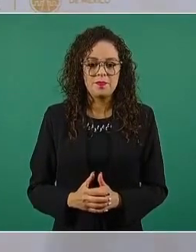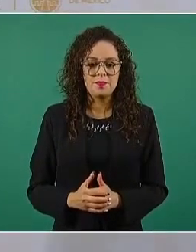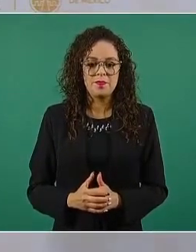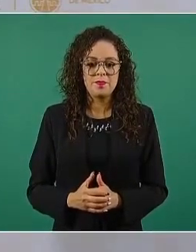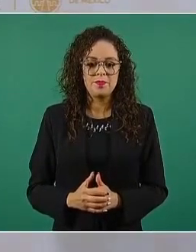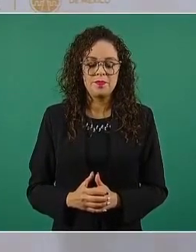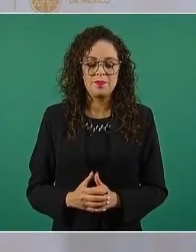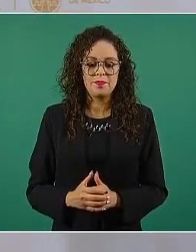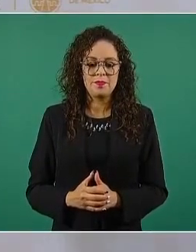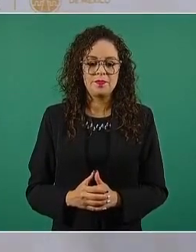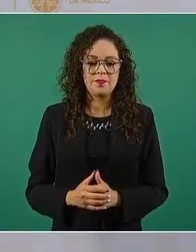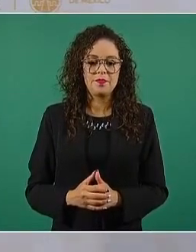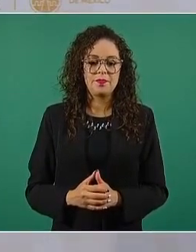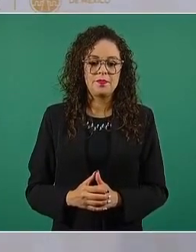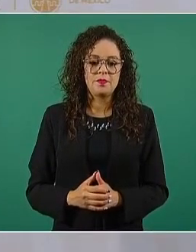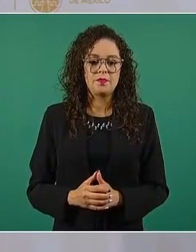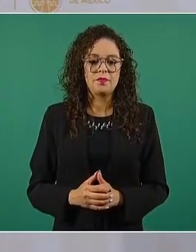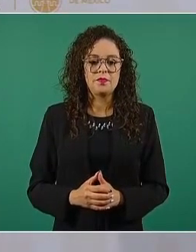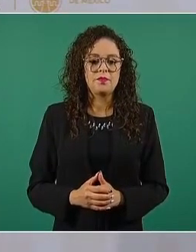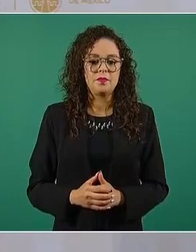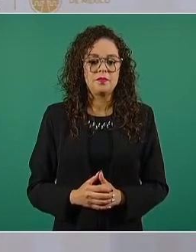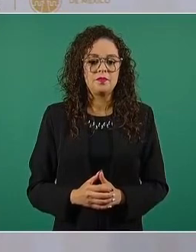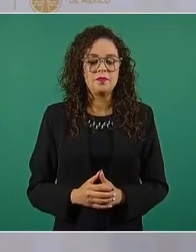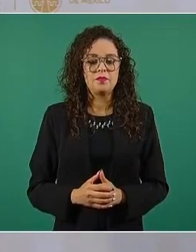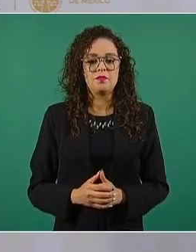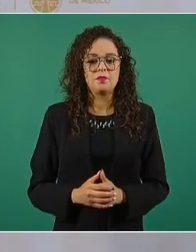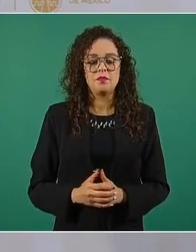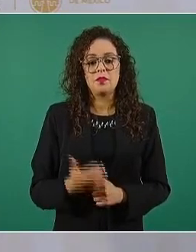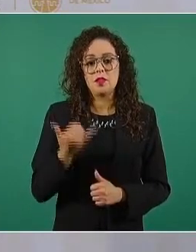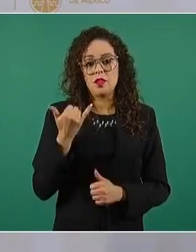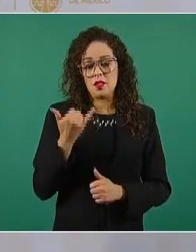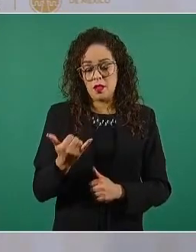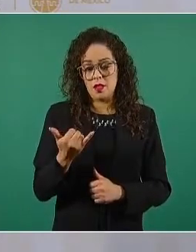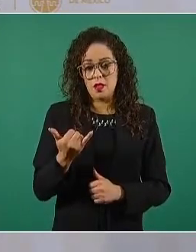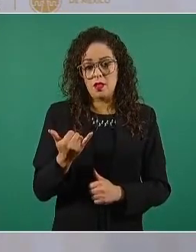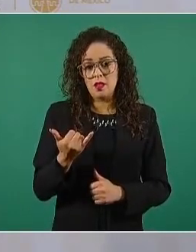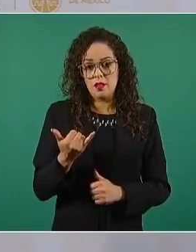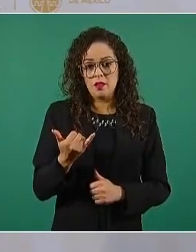están haciendo hermanos nuestros